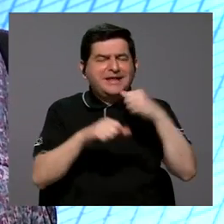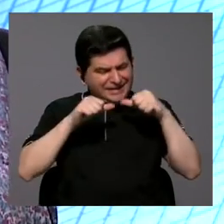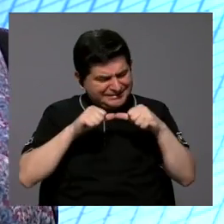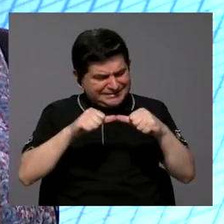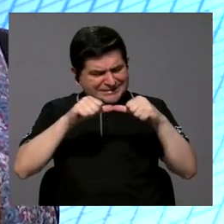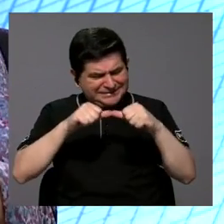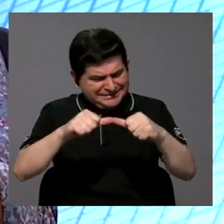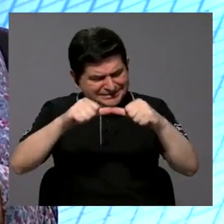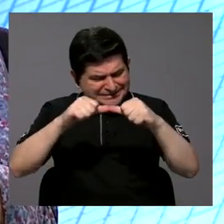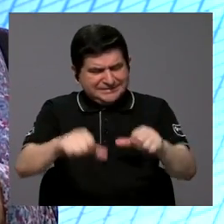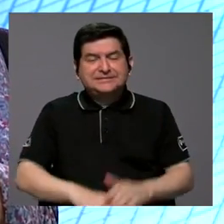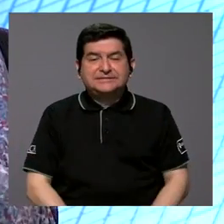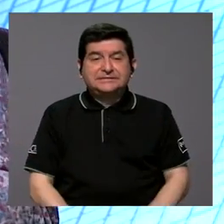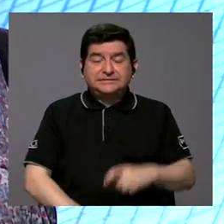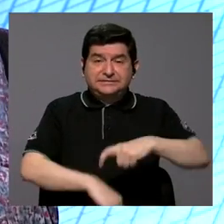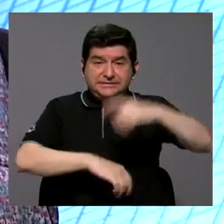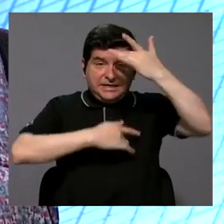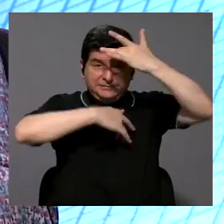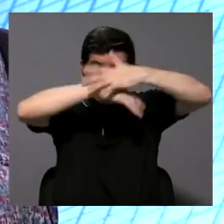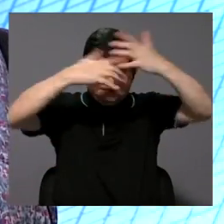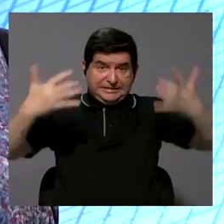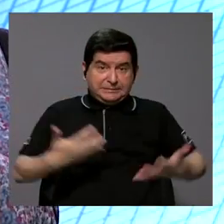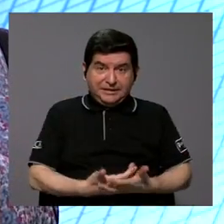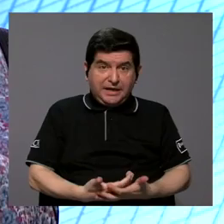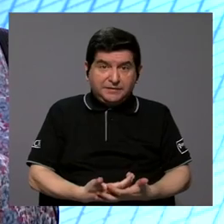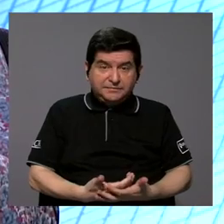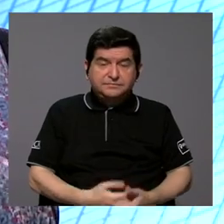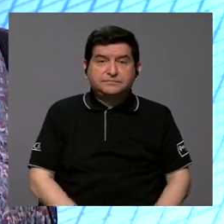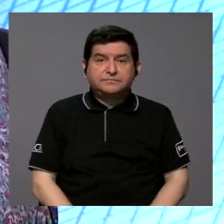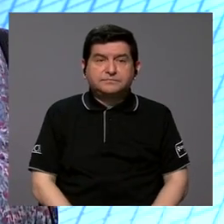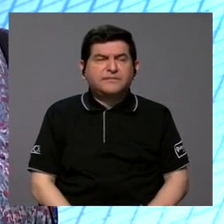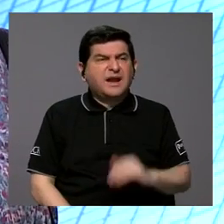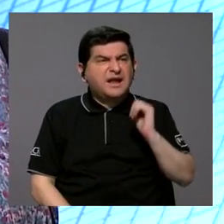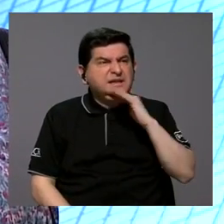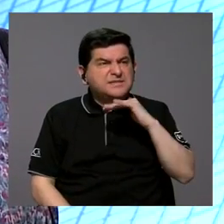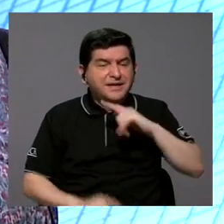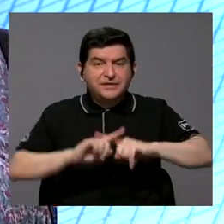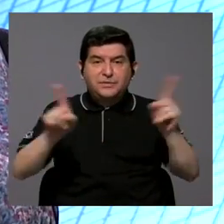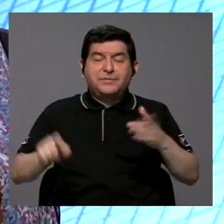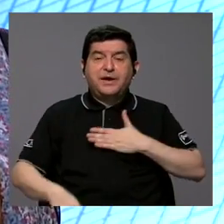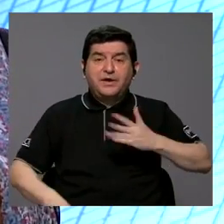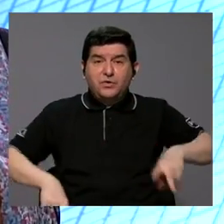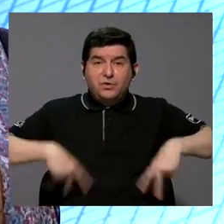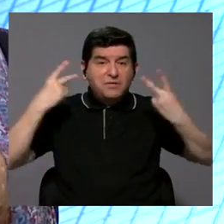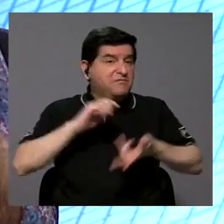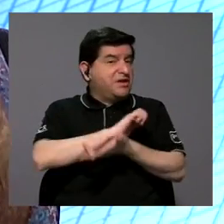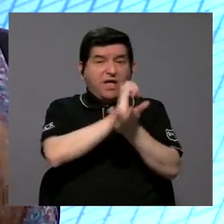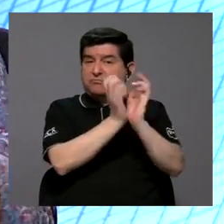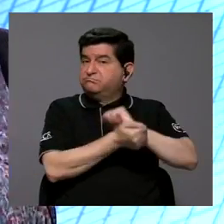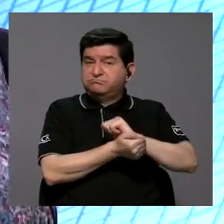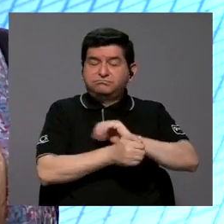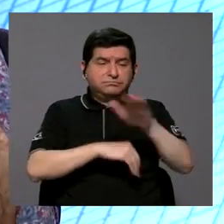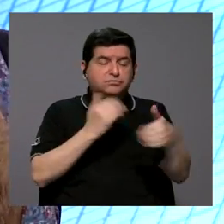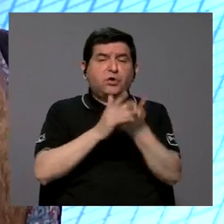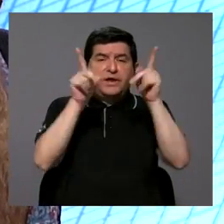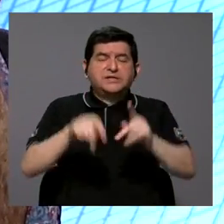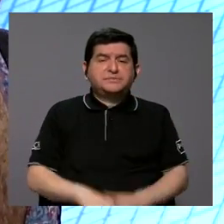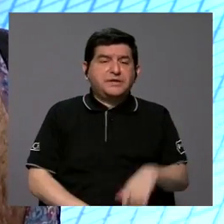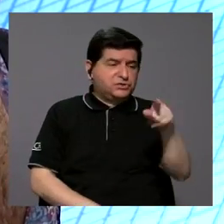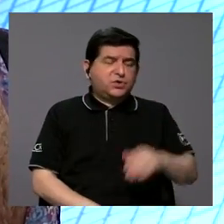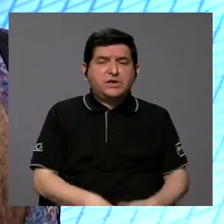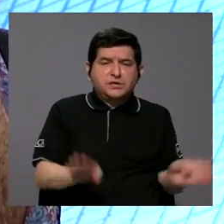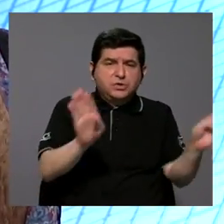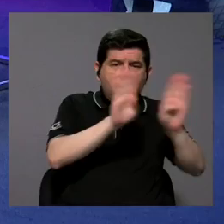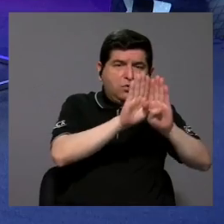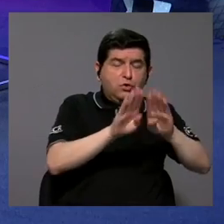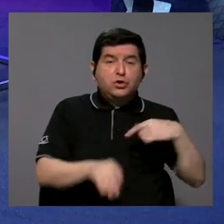constante. Durante la pandemia, suena raro, pero mi vida no cambió mucho, ¿verdad? Todo el mundo se encerró, yo siempre me